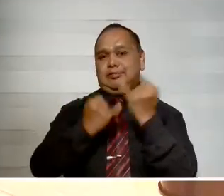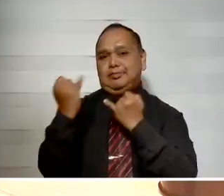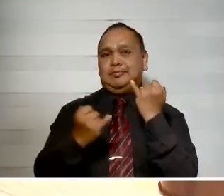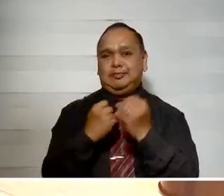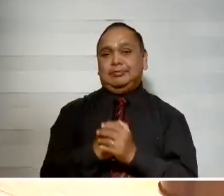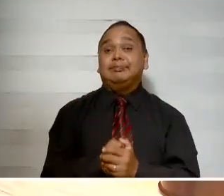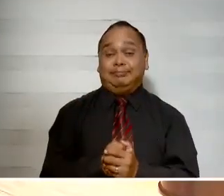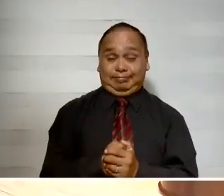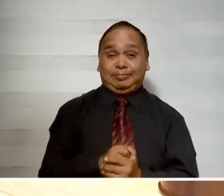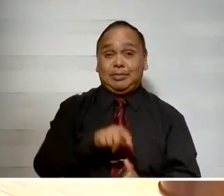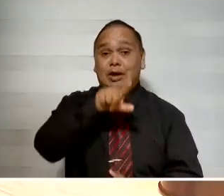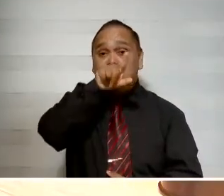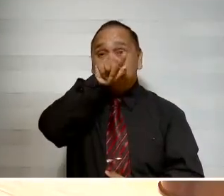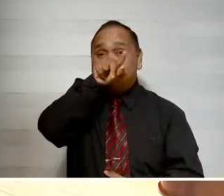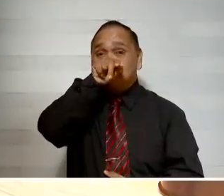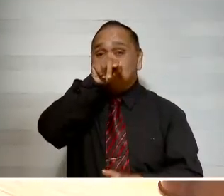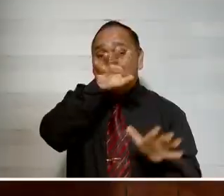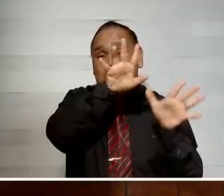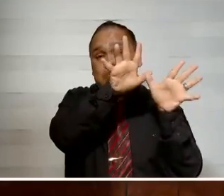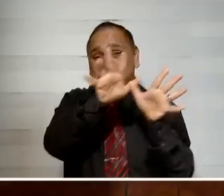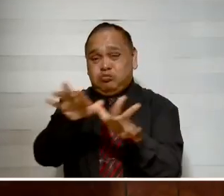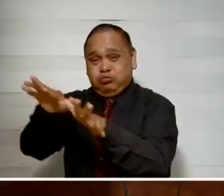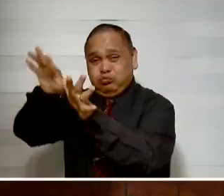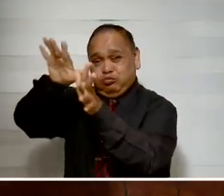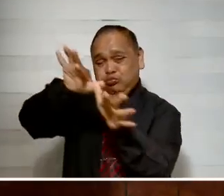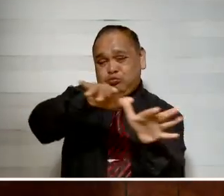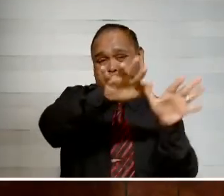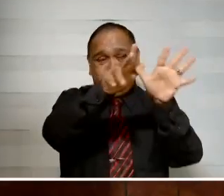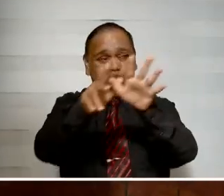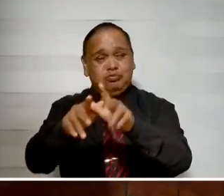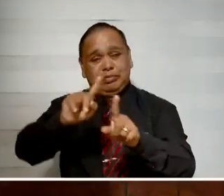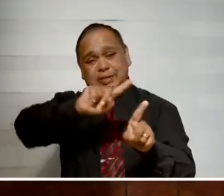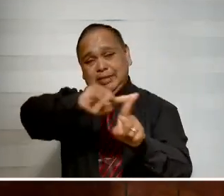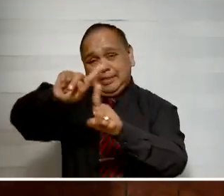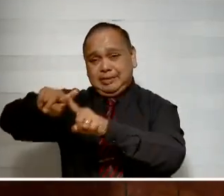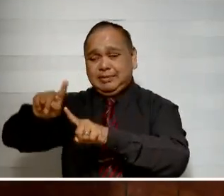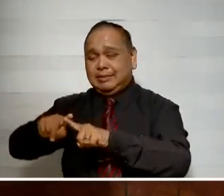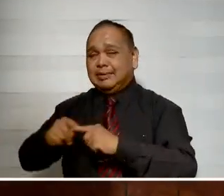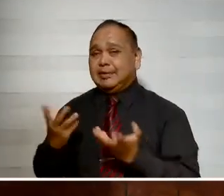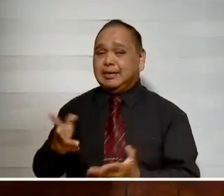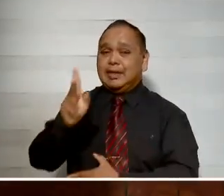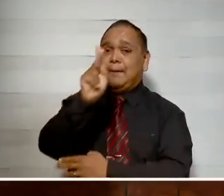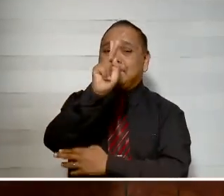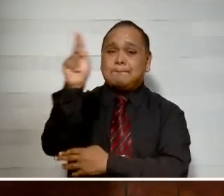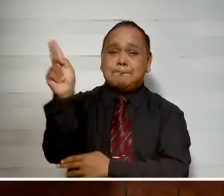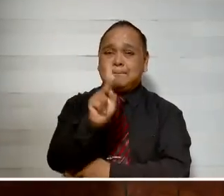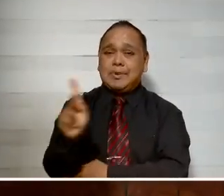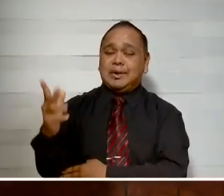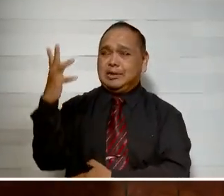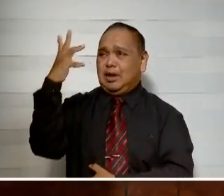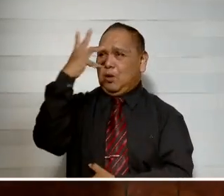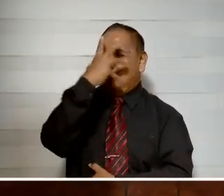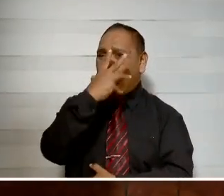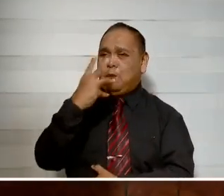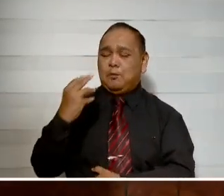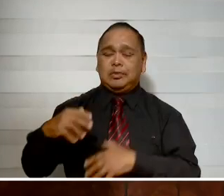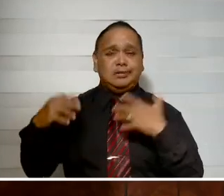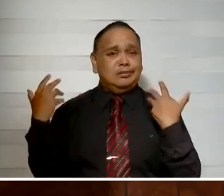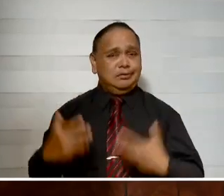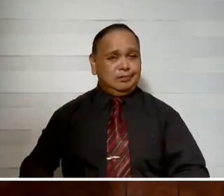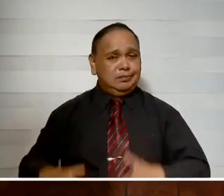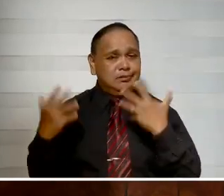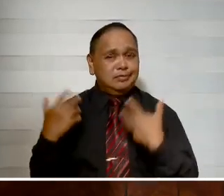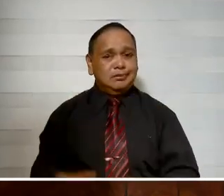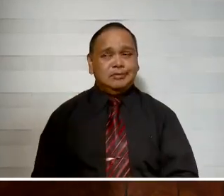de aves que no se imaginan, de garzas. Es bellísimo Palizada, ¿no? Entonces, la ecología ahí está,